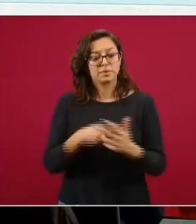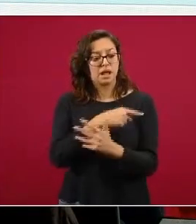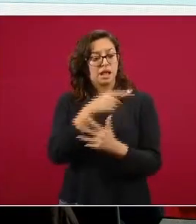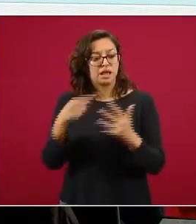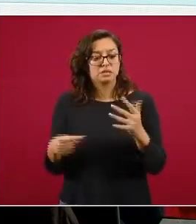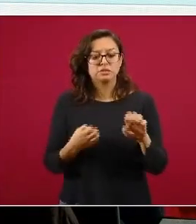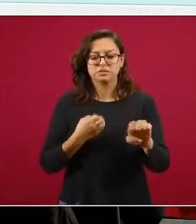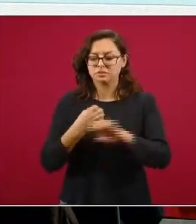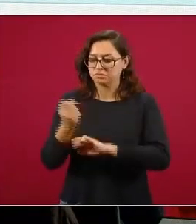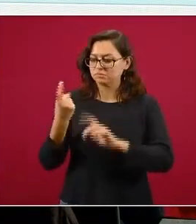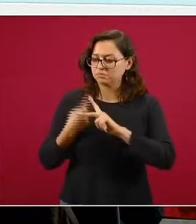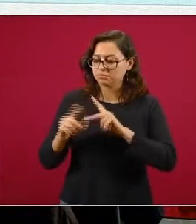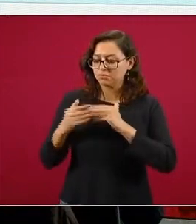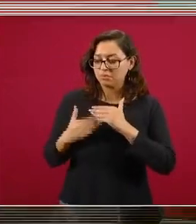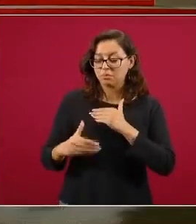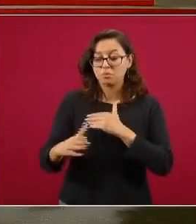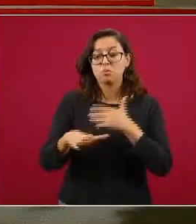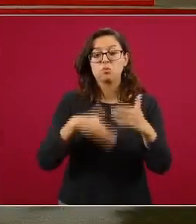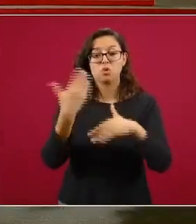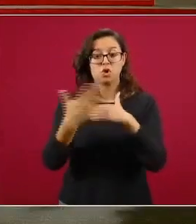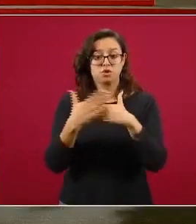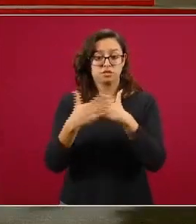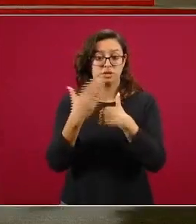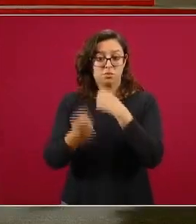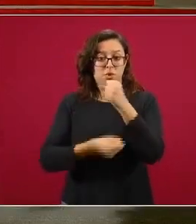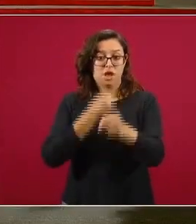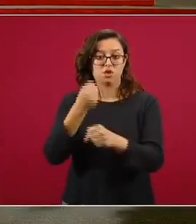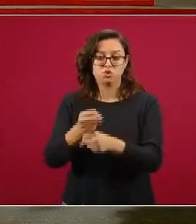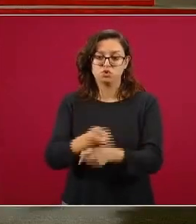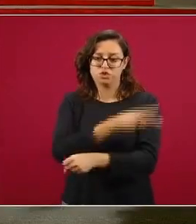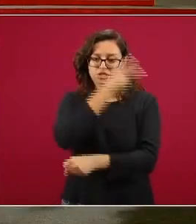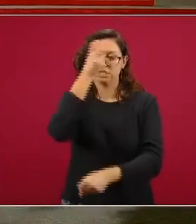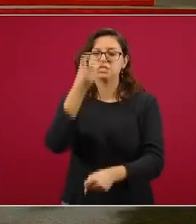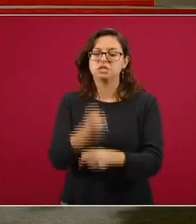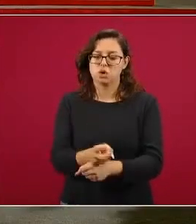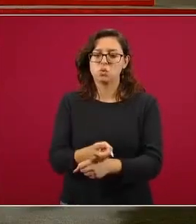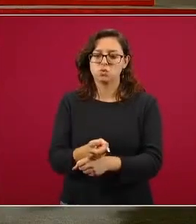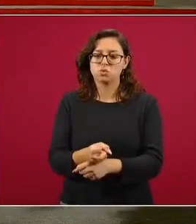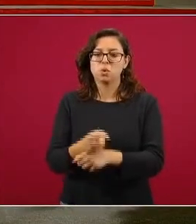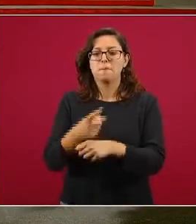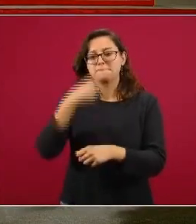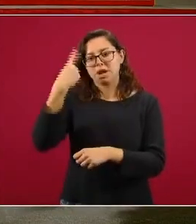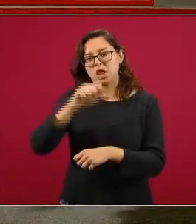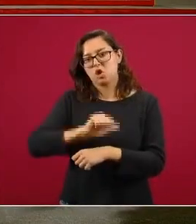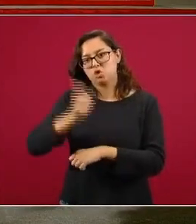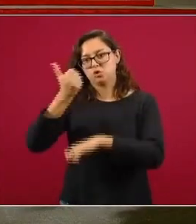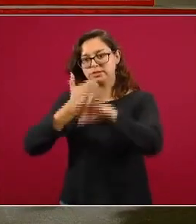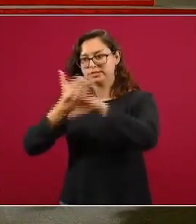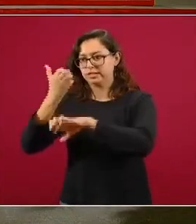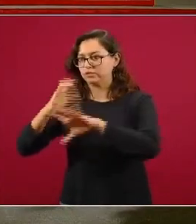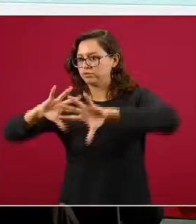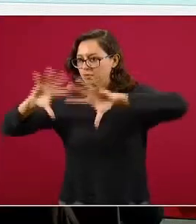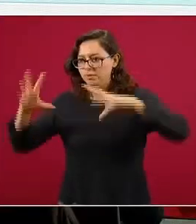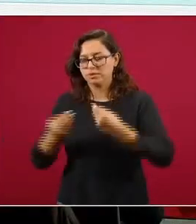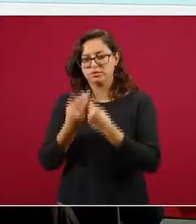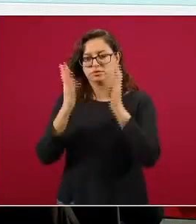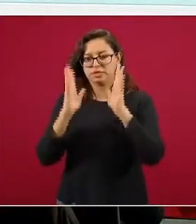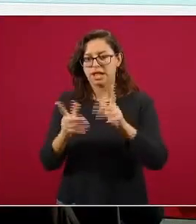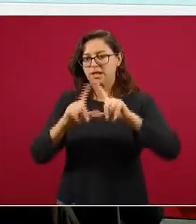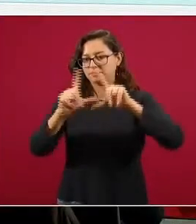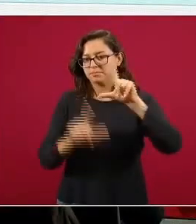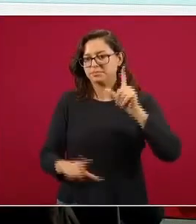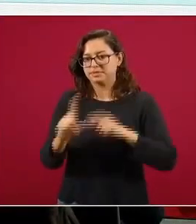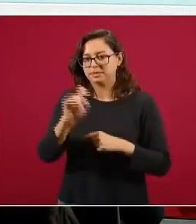que vamos a arrancar y en enero vamos a sacar la segunda fase para estar en todo el territorio nacional. Siguiente, por favor.